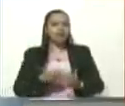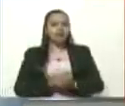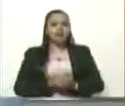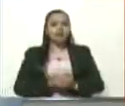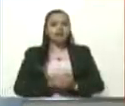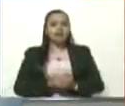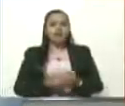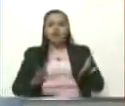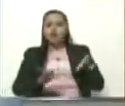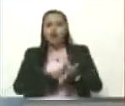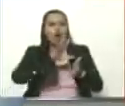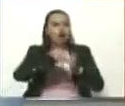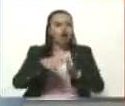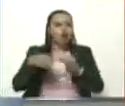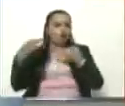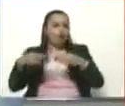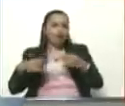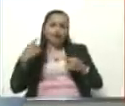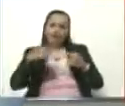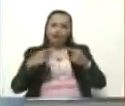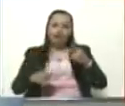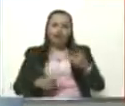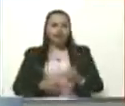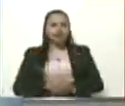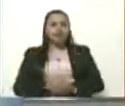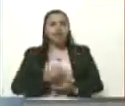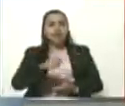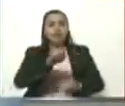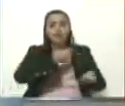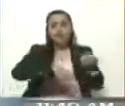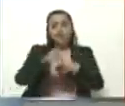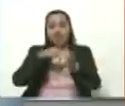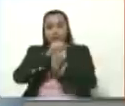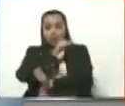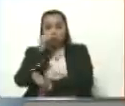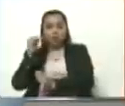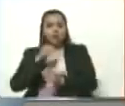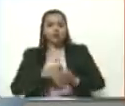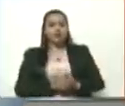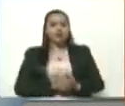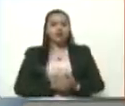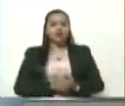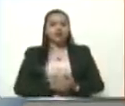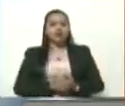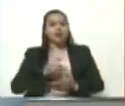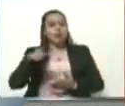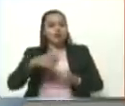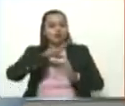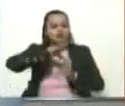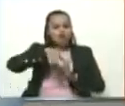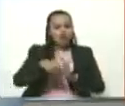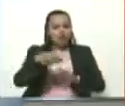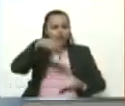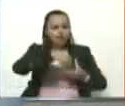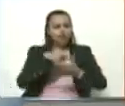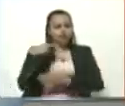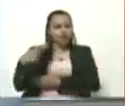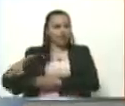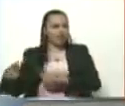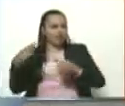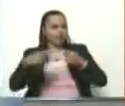delitos comunes la lucha contra el tráfico de droga la lucha contra la corrupción y